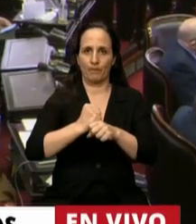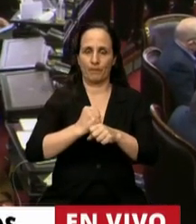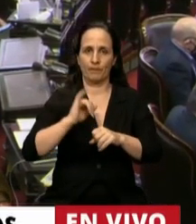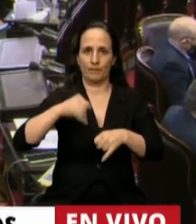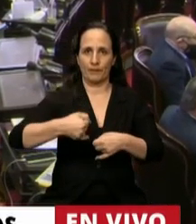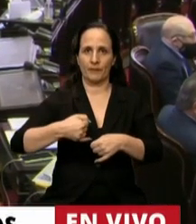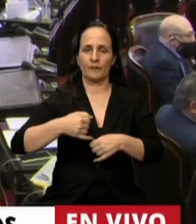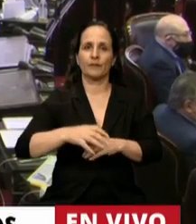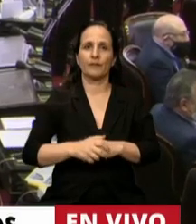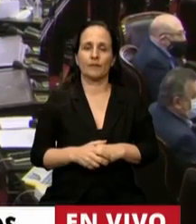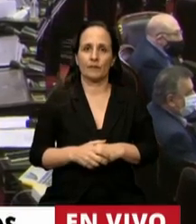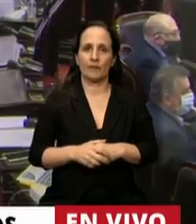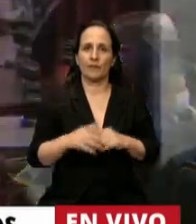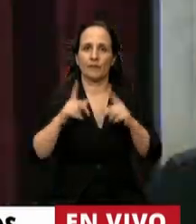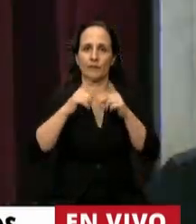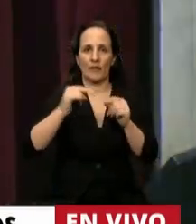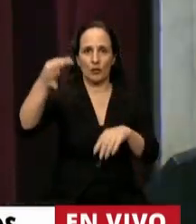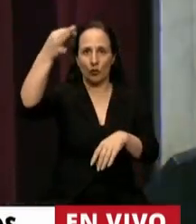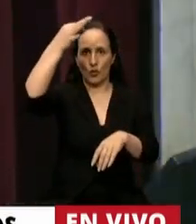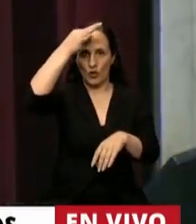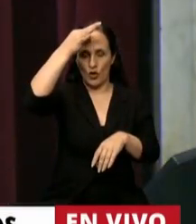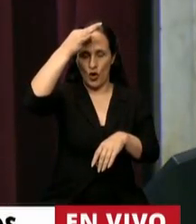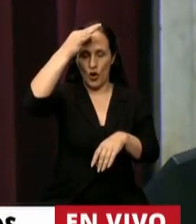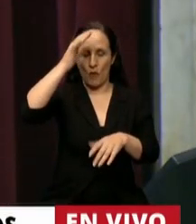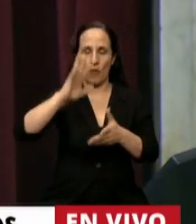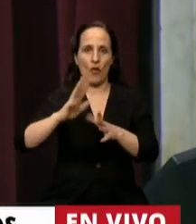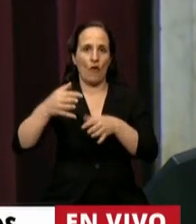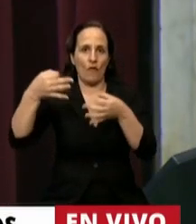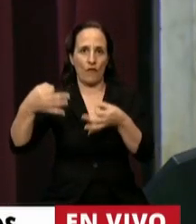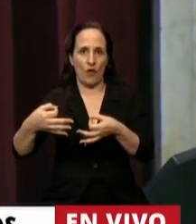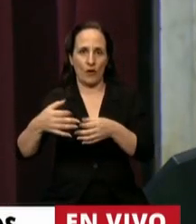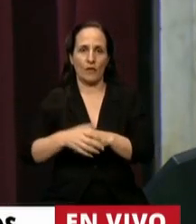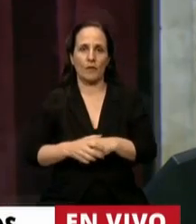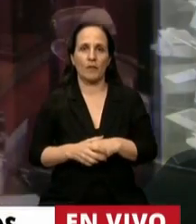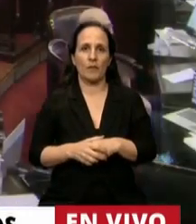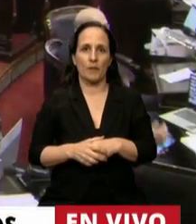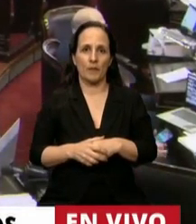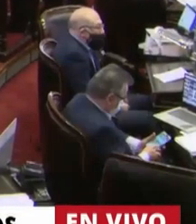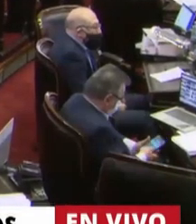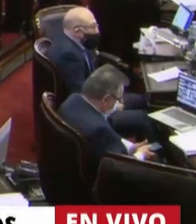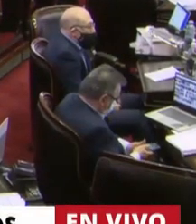afirmativo. Artículo 12 de forma.